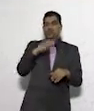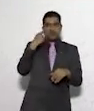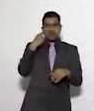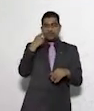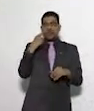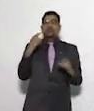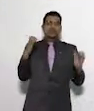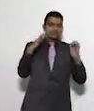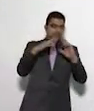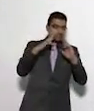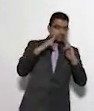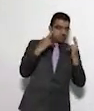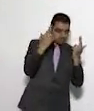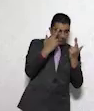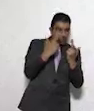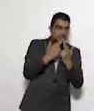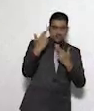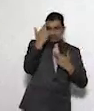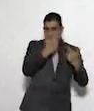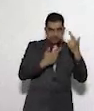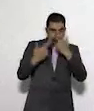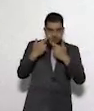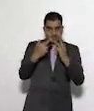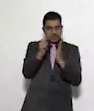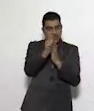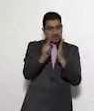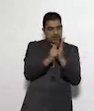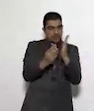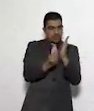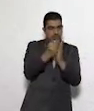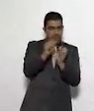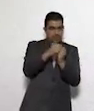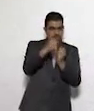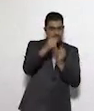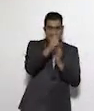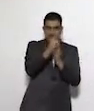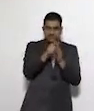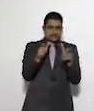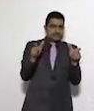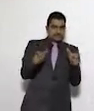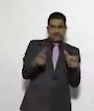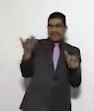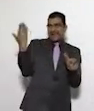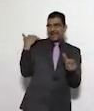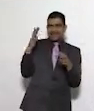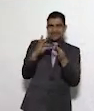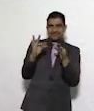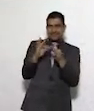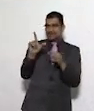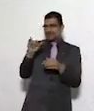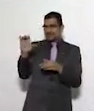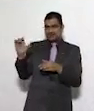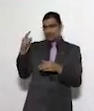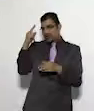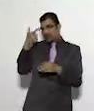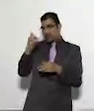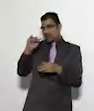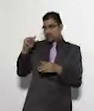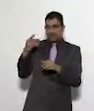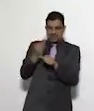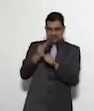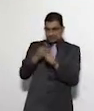la importancia de la revisión cuidadosa de la nueva Ley de Seguridad Interior, a la que ya hacía mención el licenciado González